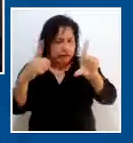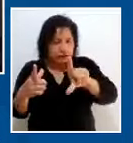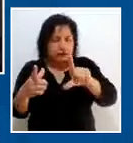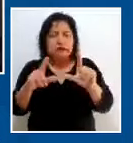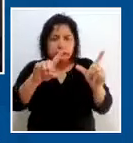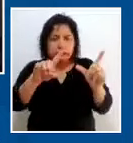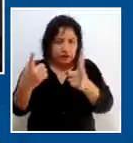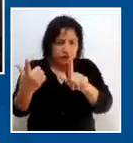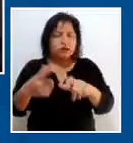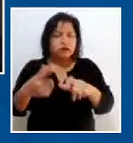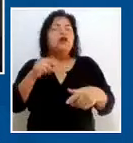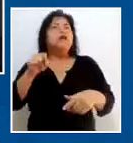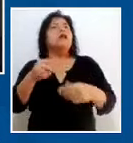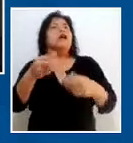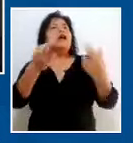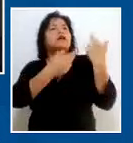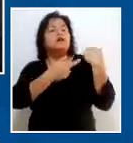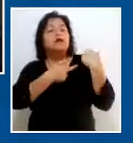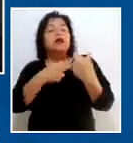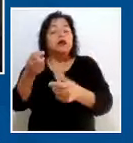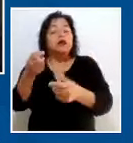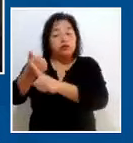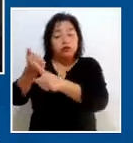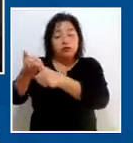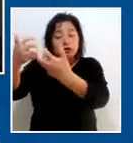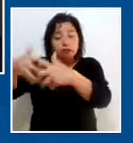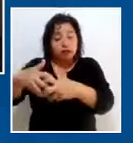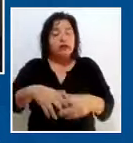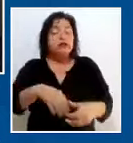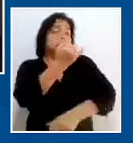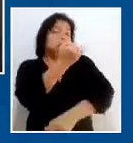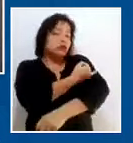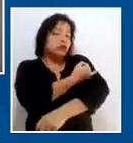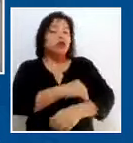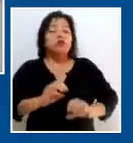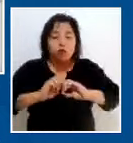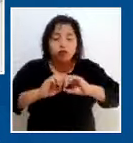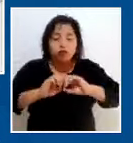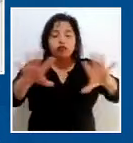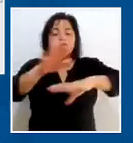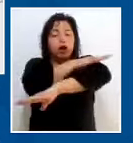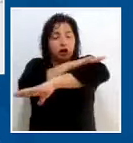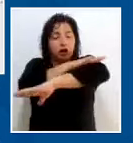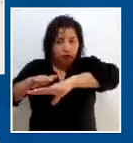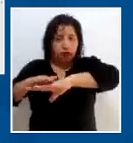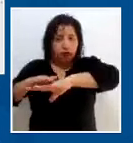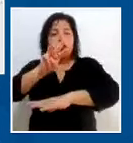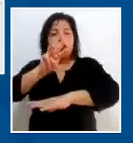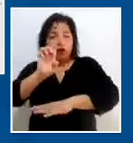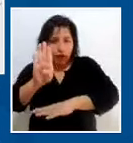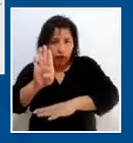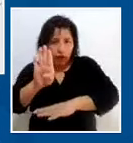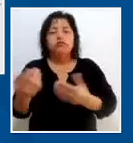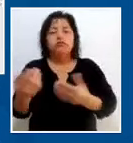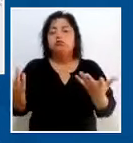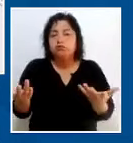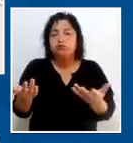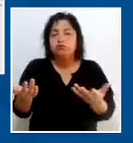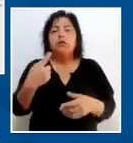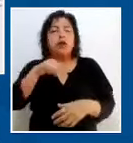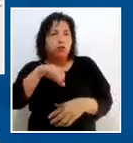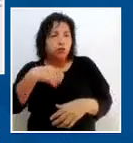obligación de las entidades de publicar este formato en sus páginas web o en los portales de transparencia estándar, ¿no? Entonces,